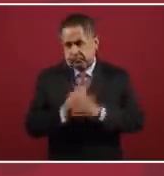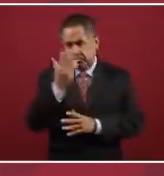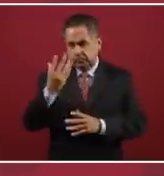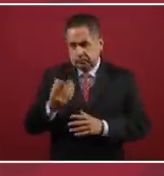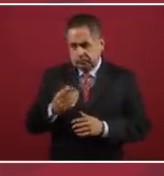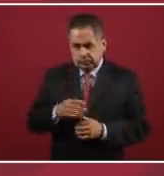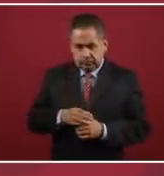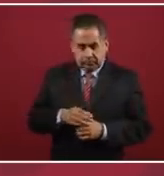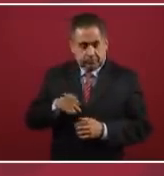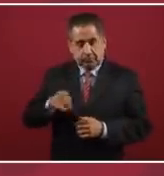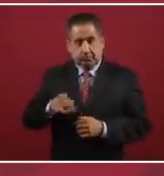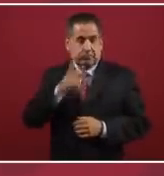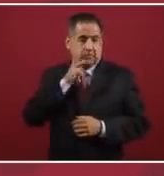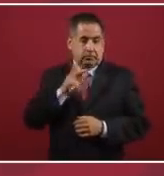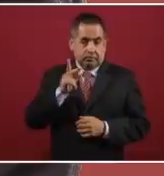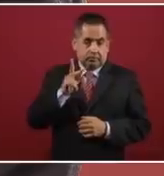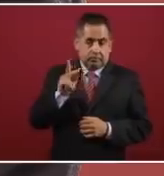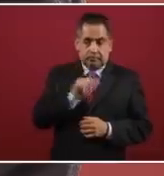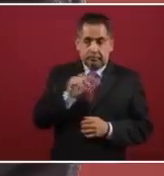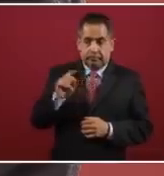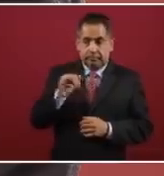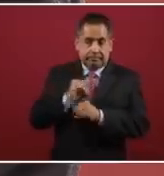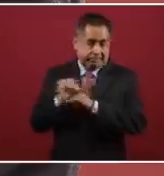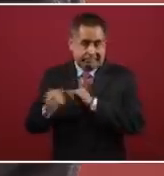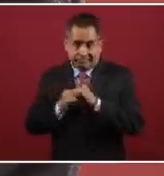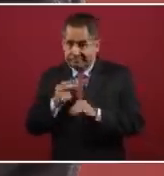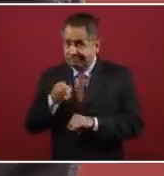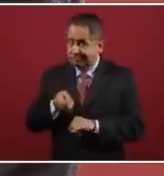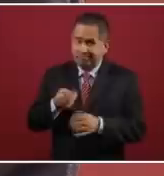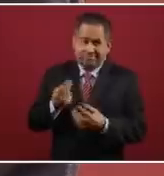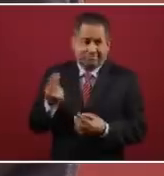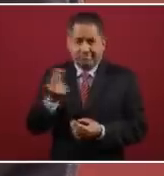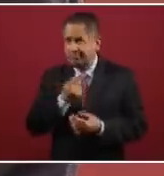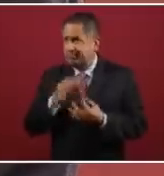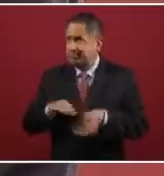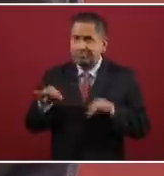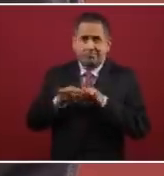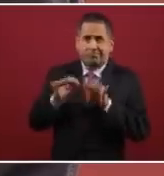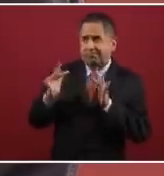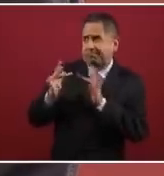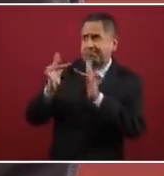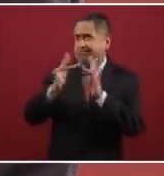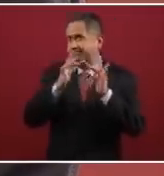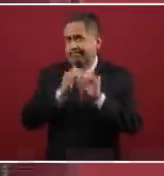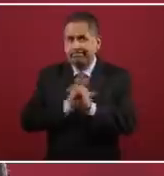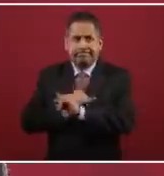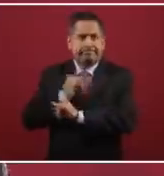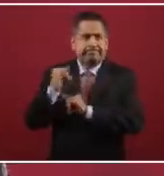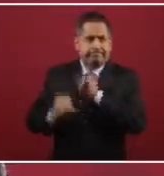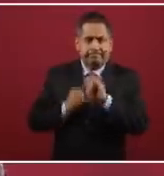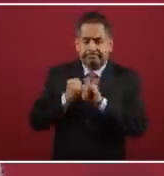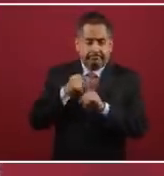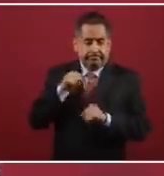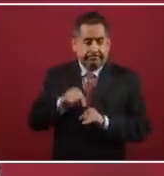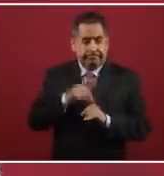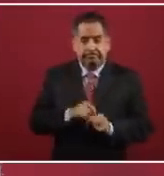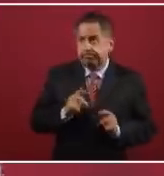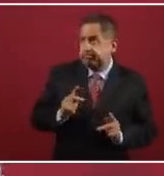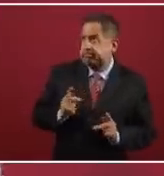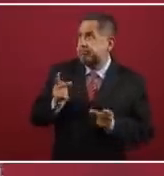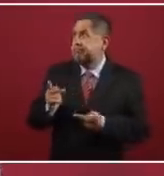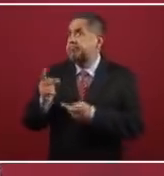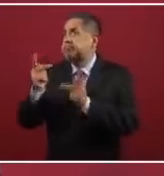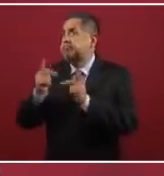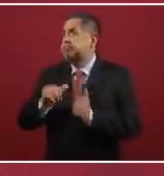esta empresa que es estratégica, fundamental, porque es la que vende